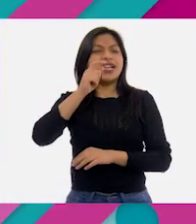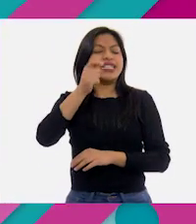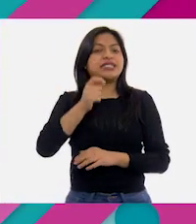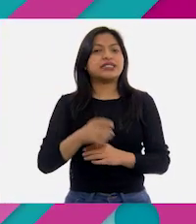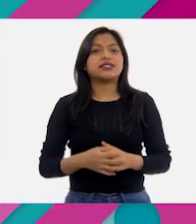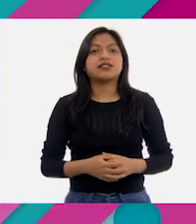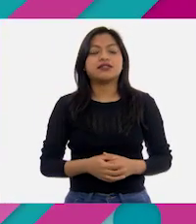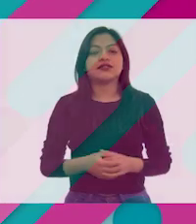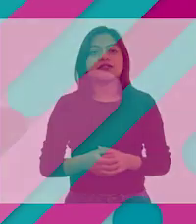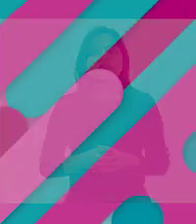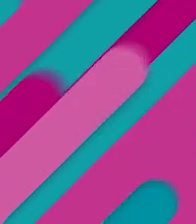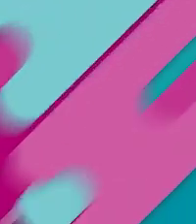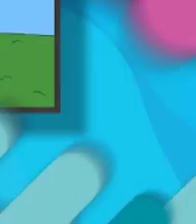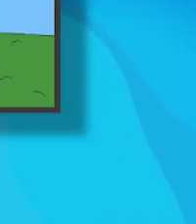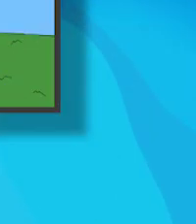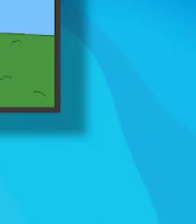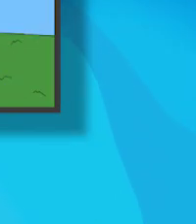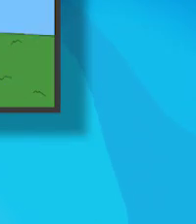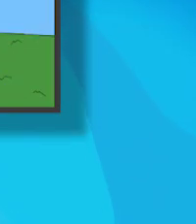verla.